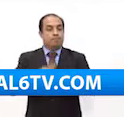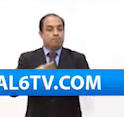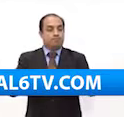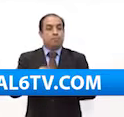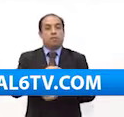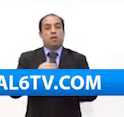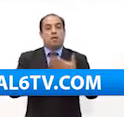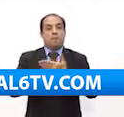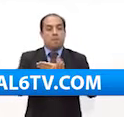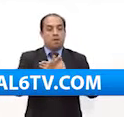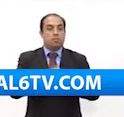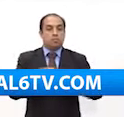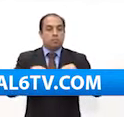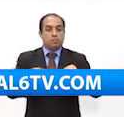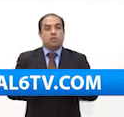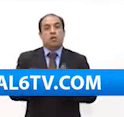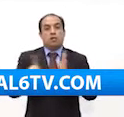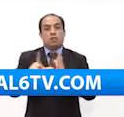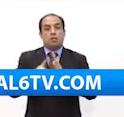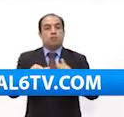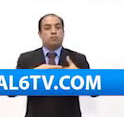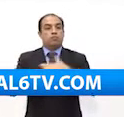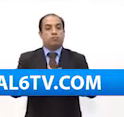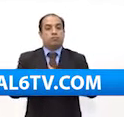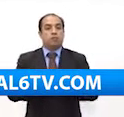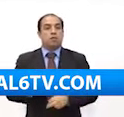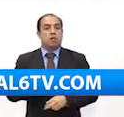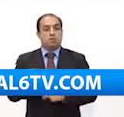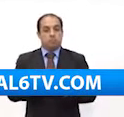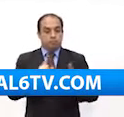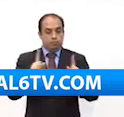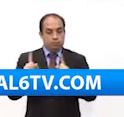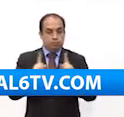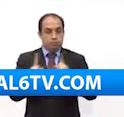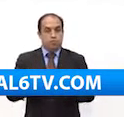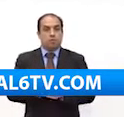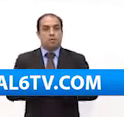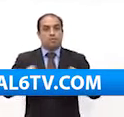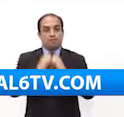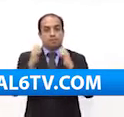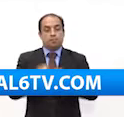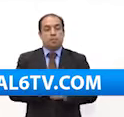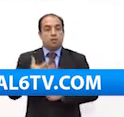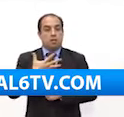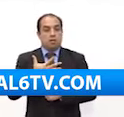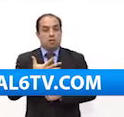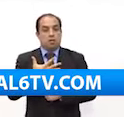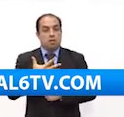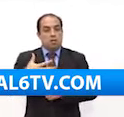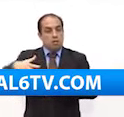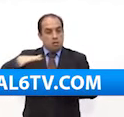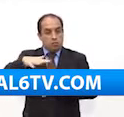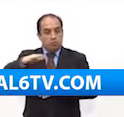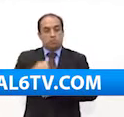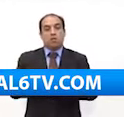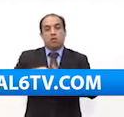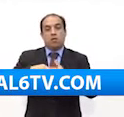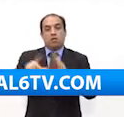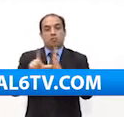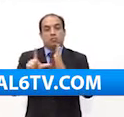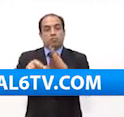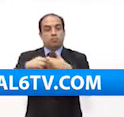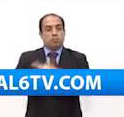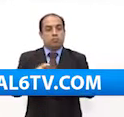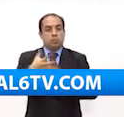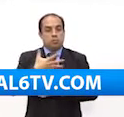corredores de transporte para reemplazar las líneas afectadas en recorridos emergentes, los recorridos que se están haciendo sobre las líneas del metro, generar recorridos